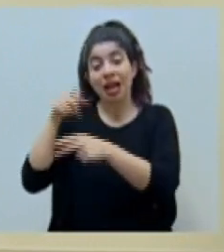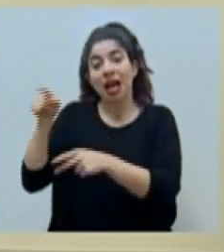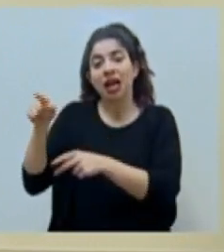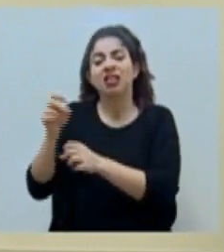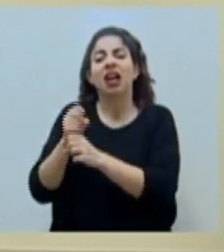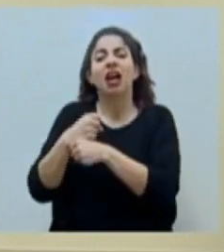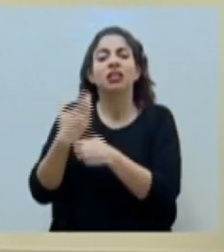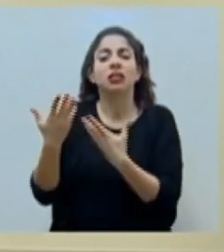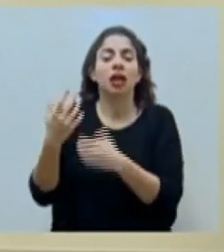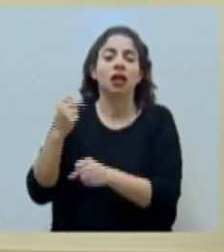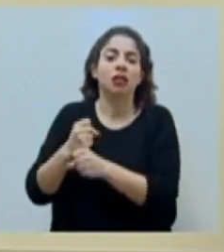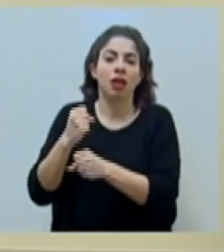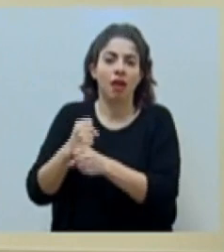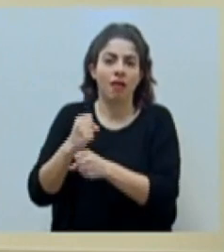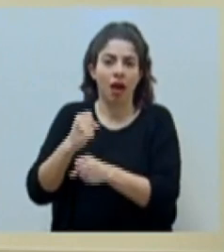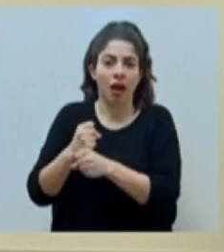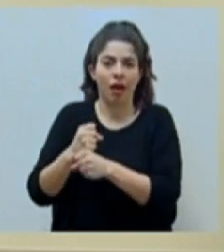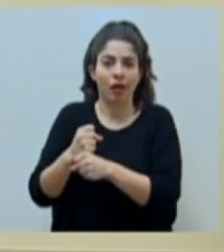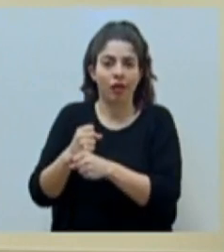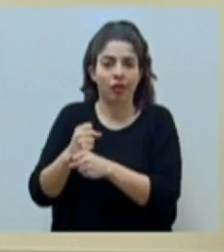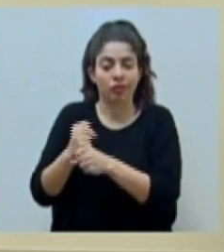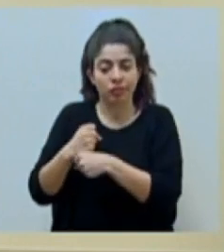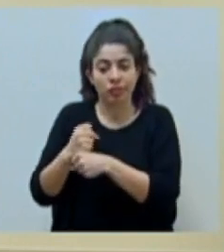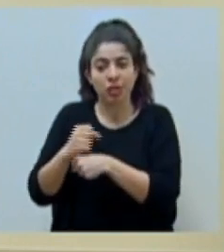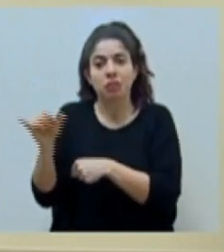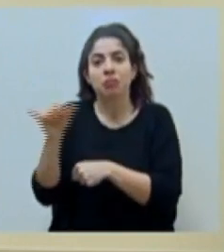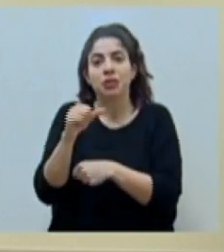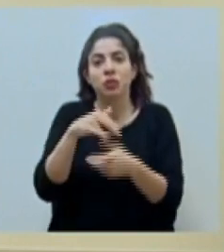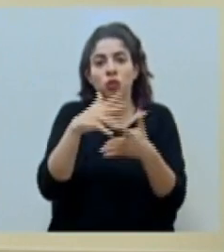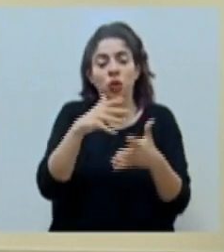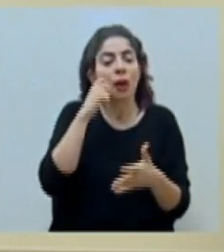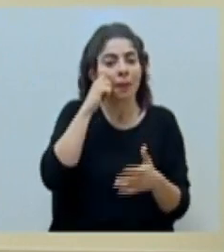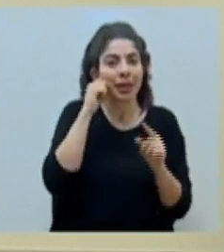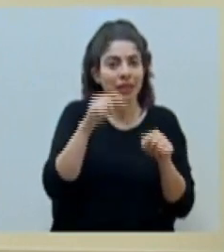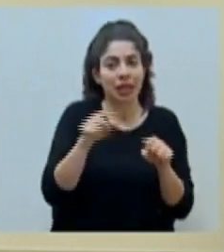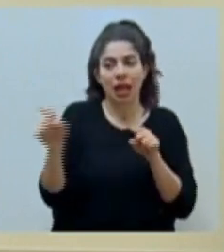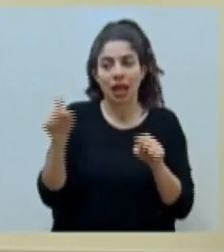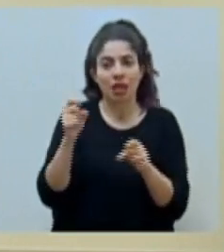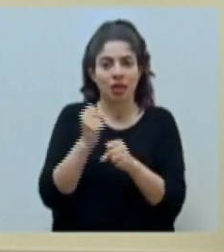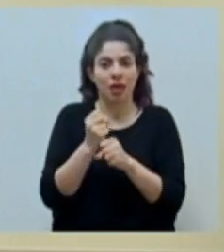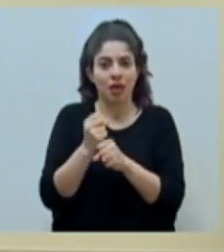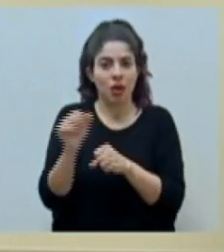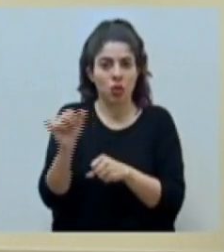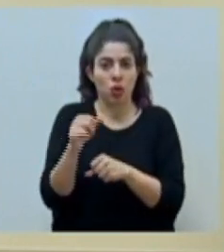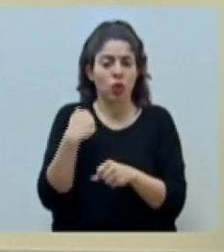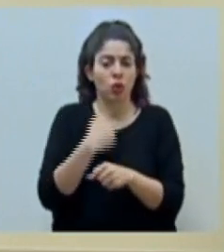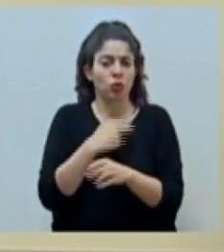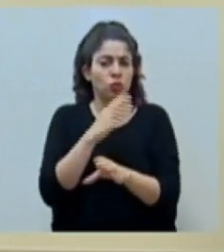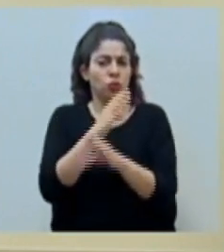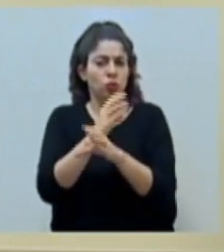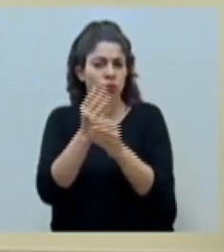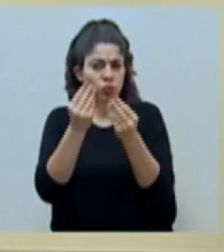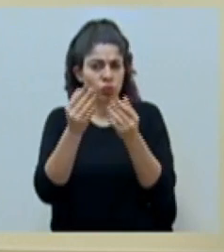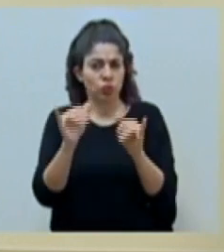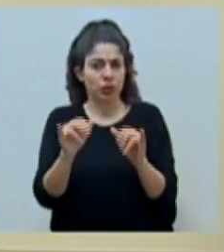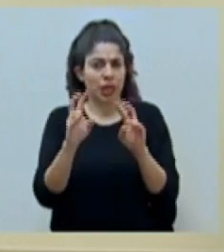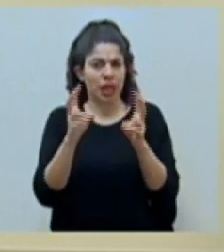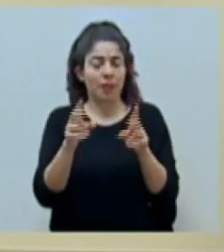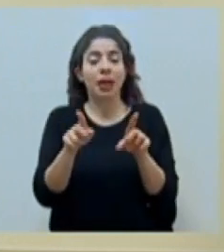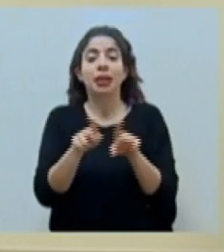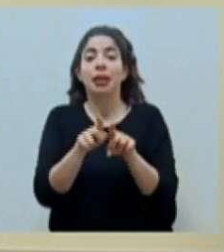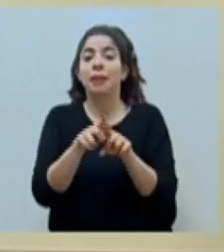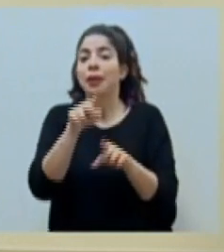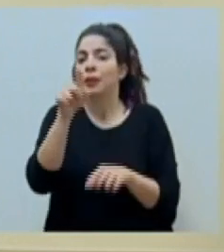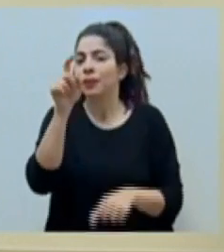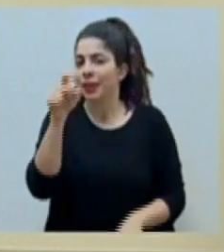haciendo el trabajo ampliado de lo que están haciendo los estudiantes en presencialidad. En eso nos hemos cuidado mucho. También tenemos que